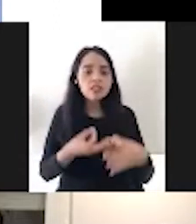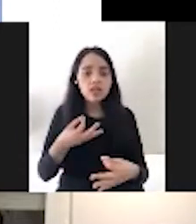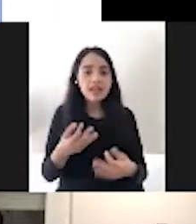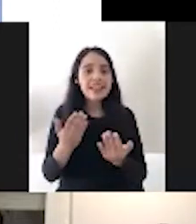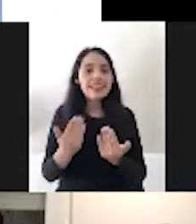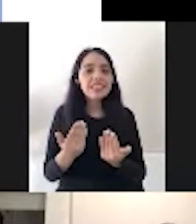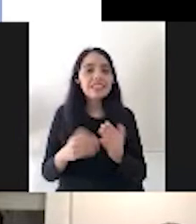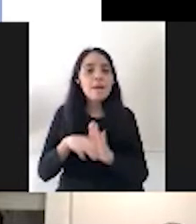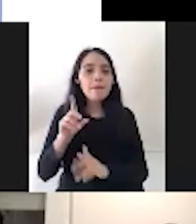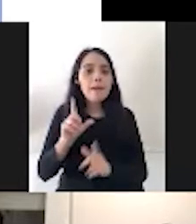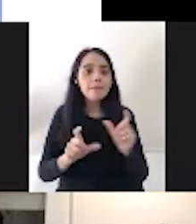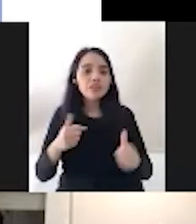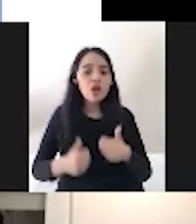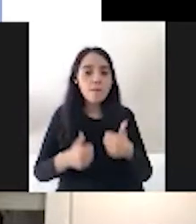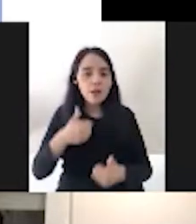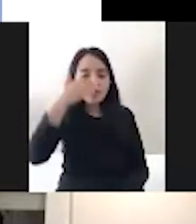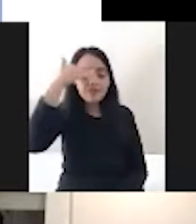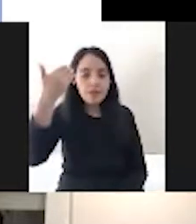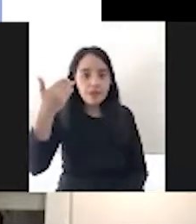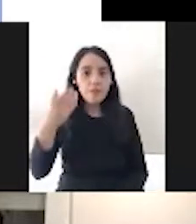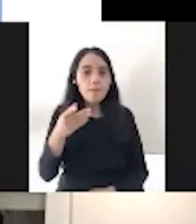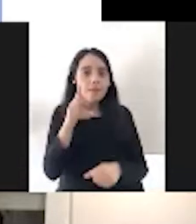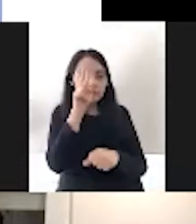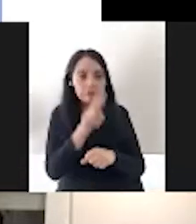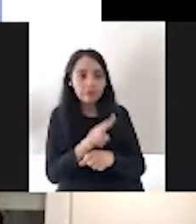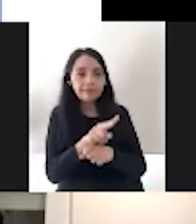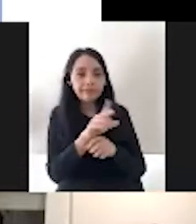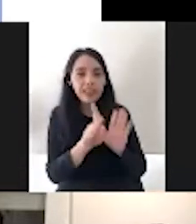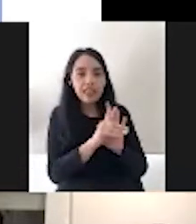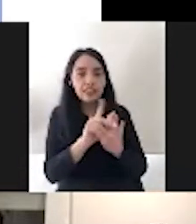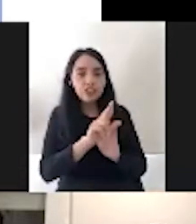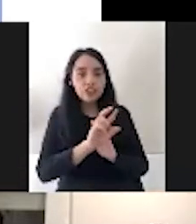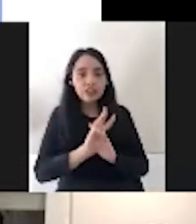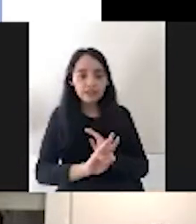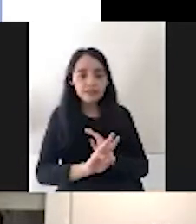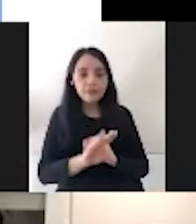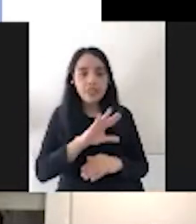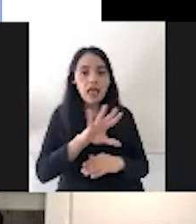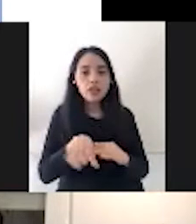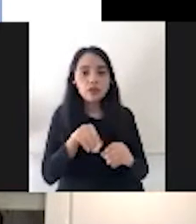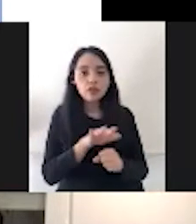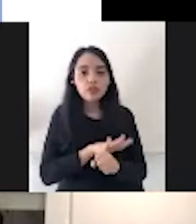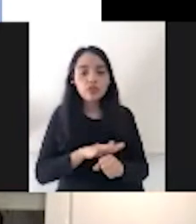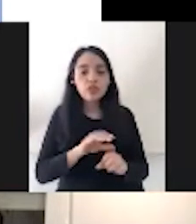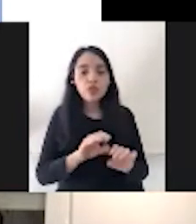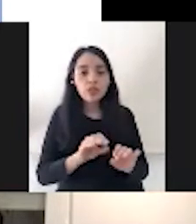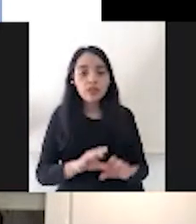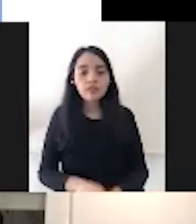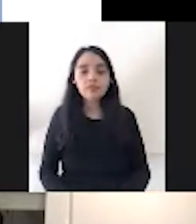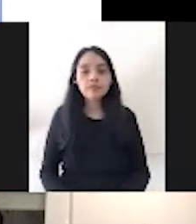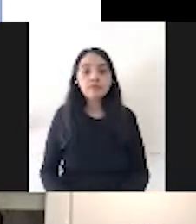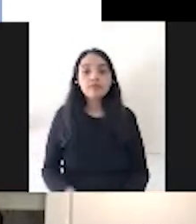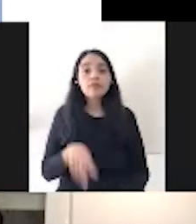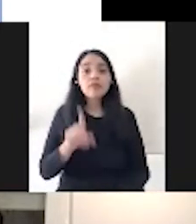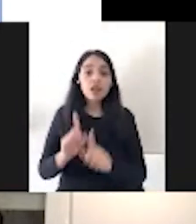especialistas para aplicar y desarrollar lo que pretende el decreto 83 y la inclusión educativa. Esto se debe, según algunos profesores